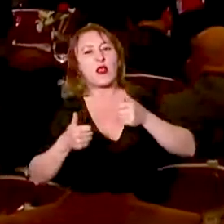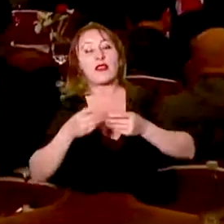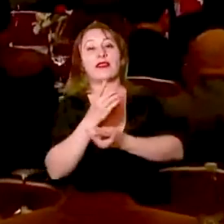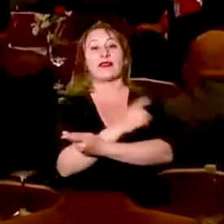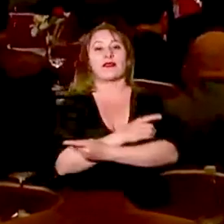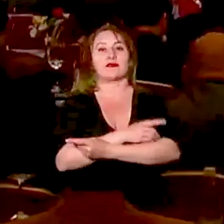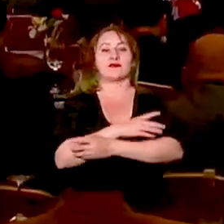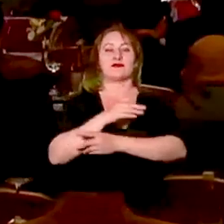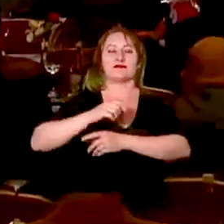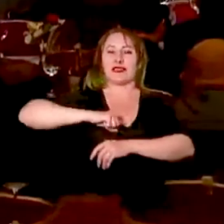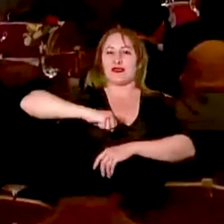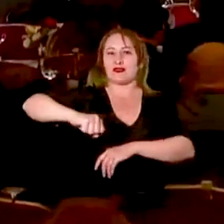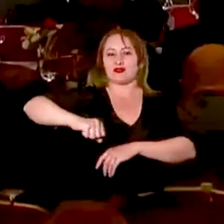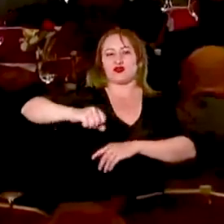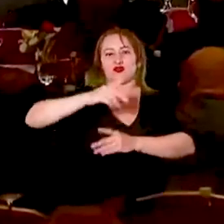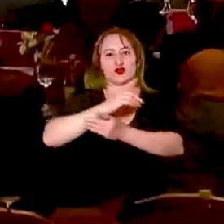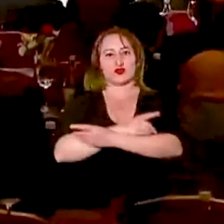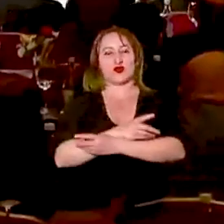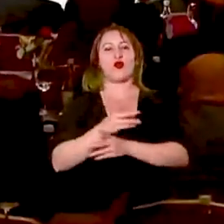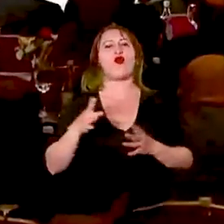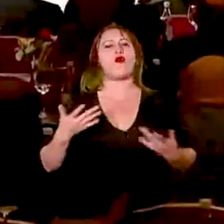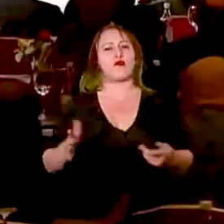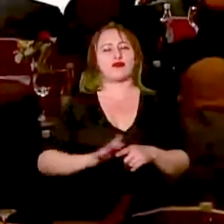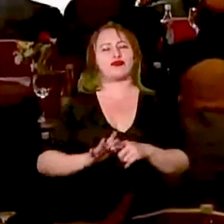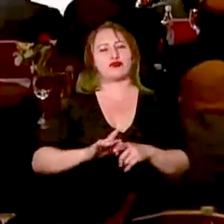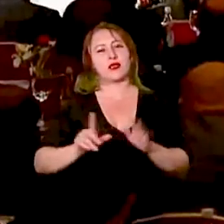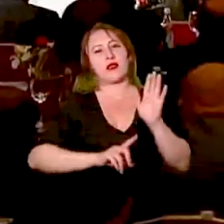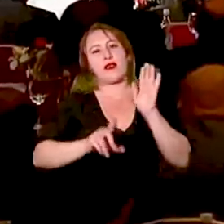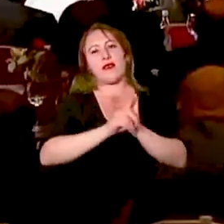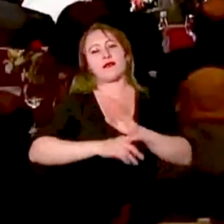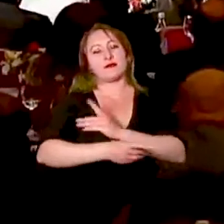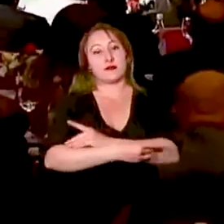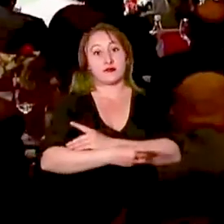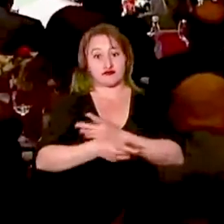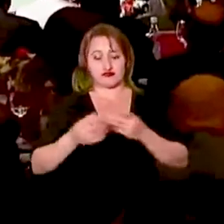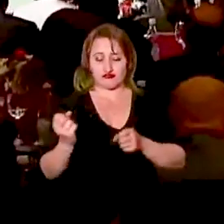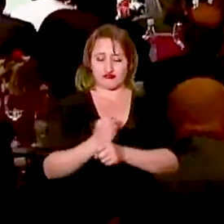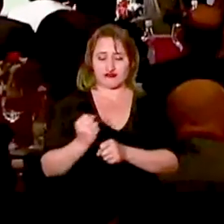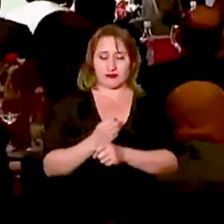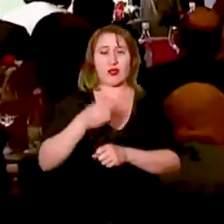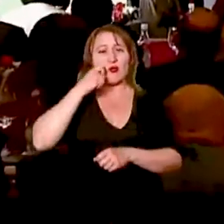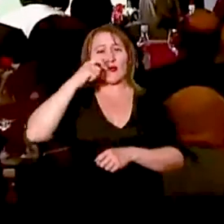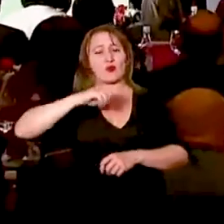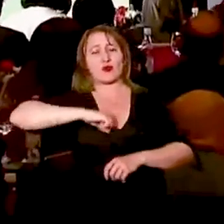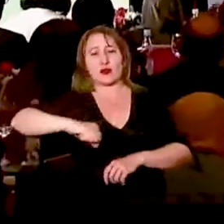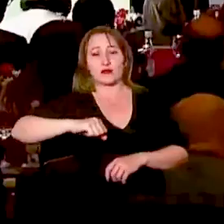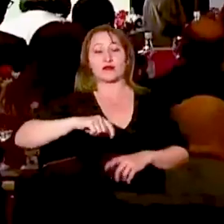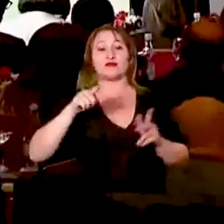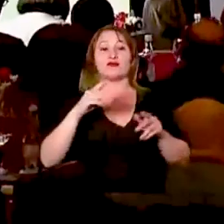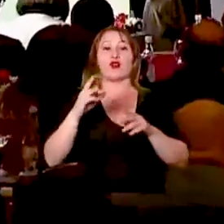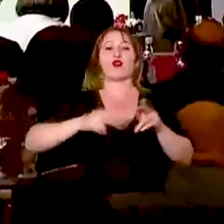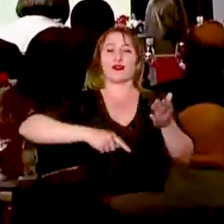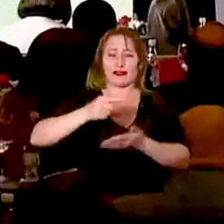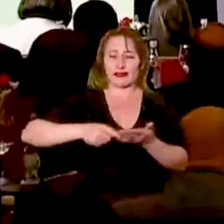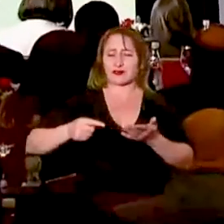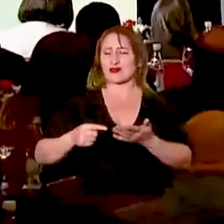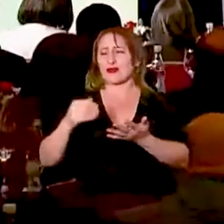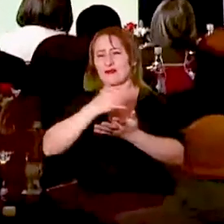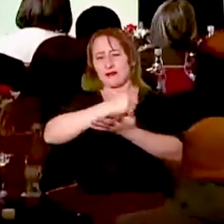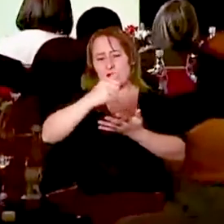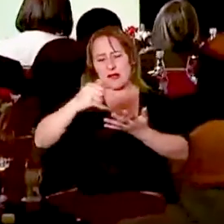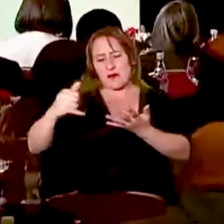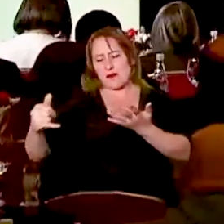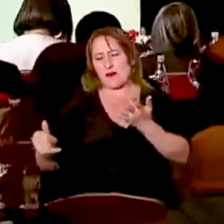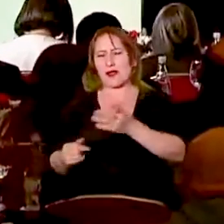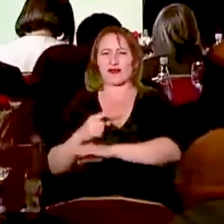nueva ley disciplinaria y cómo aplicar la ley disciplinaria. Y así estamos trabajando en derechos humanos, en contratación, en todas las líneas